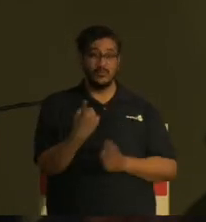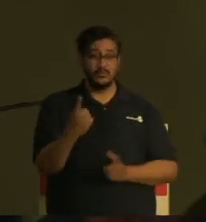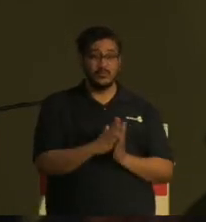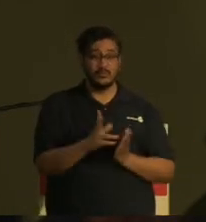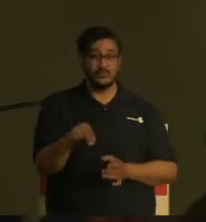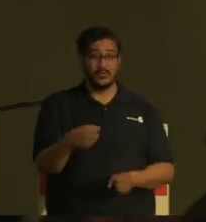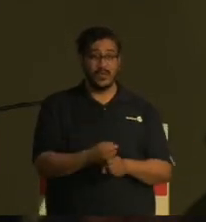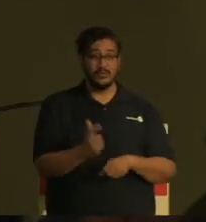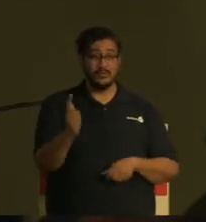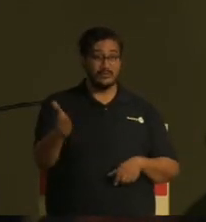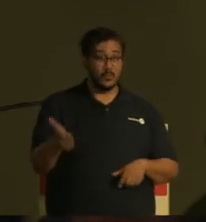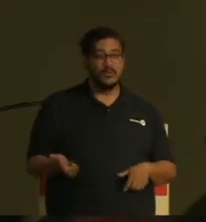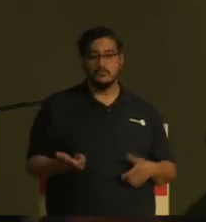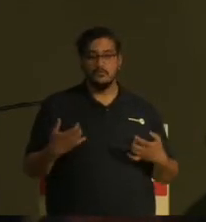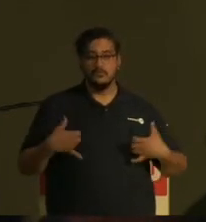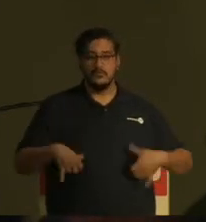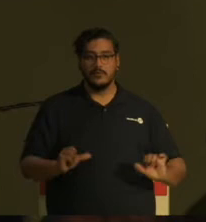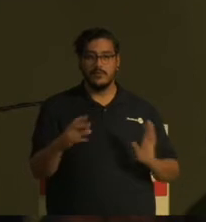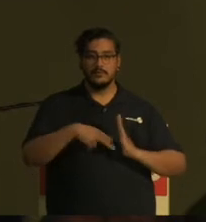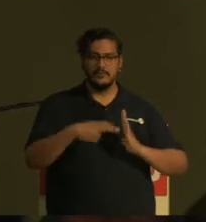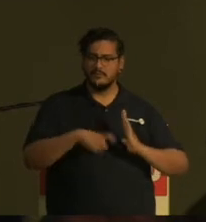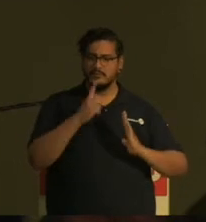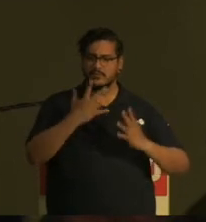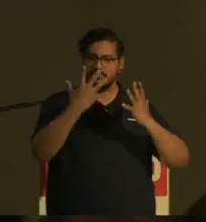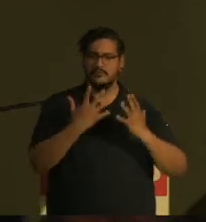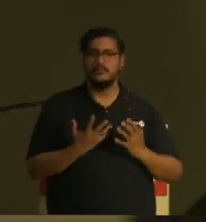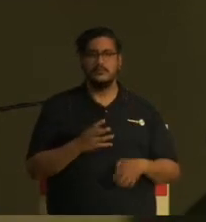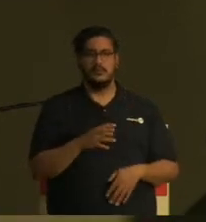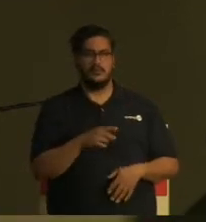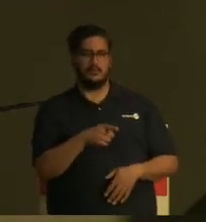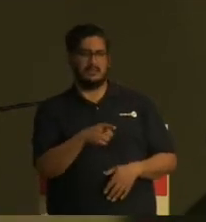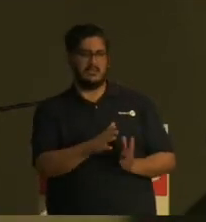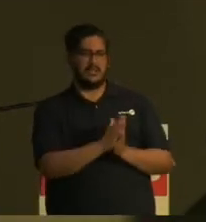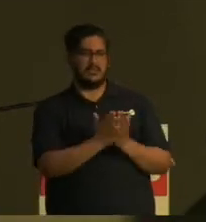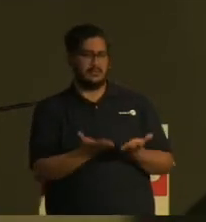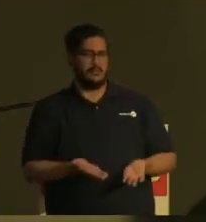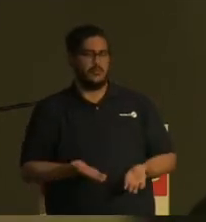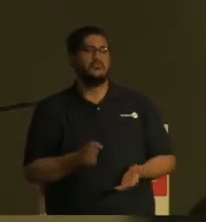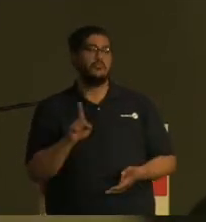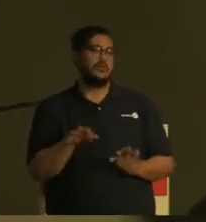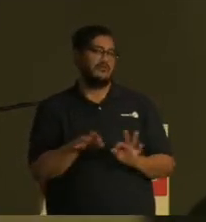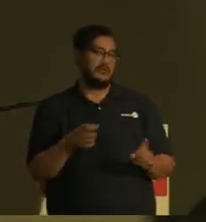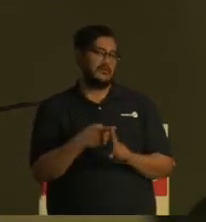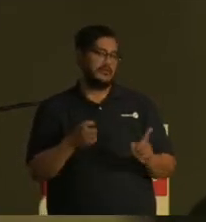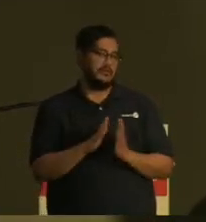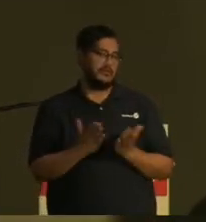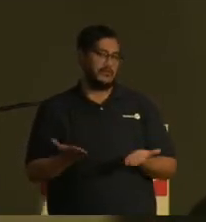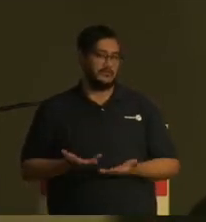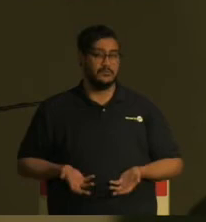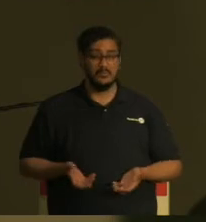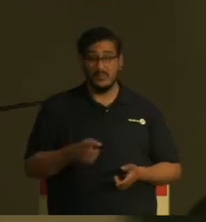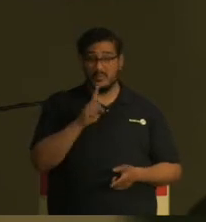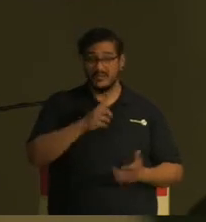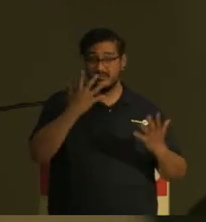pueda seguir siendo leído, ¿no? Es muy triste la forma de haberlo obtenido, que es una frase del libro. Sí, sí. Que sí, dice, sí. Me parece